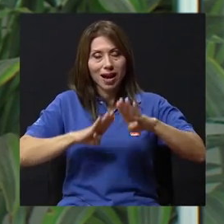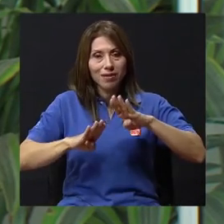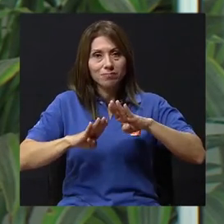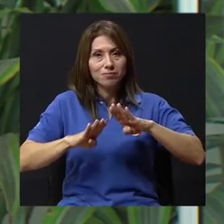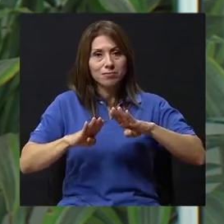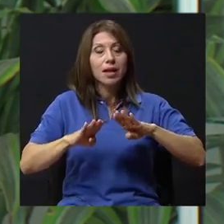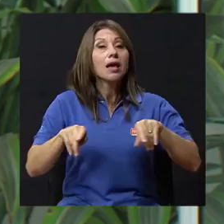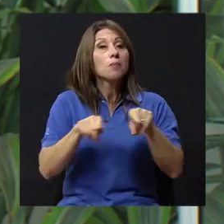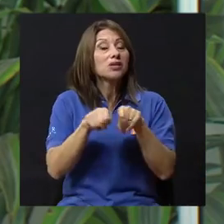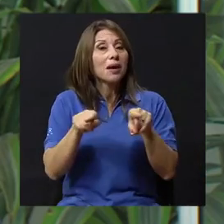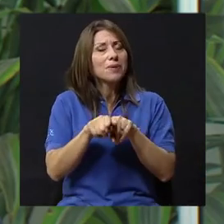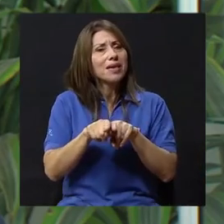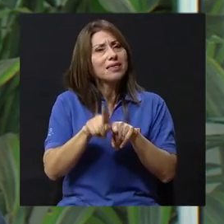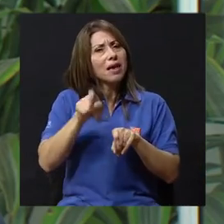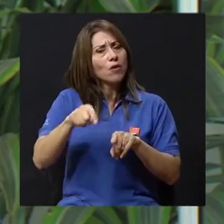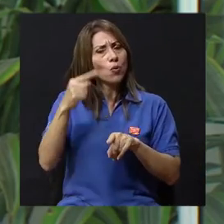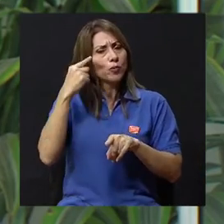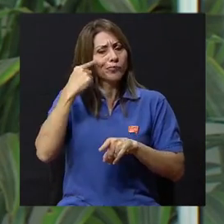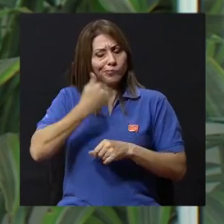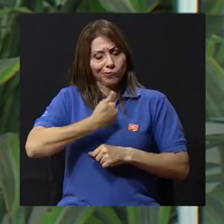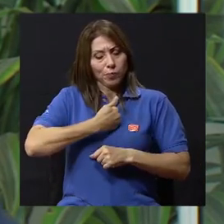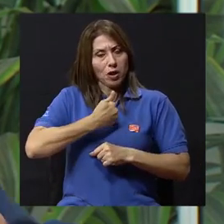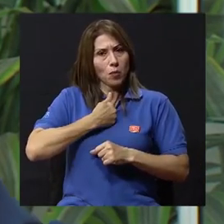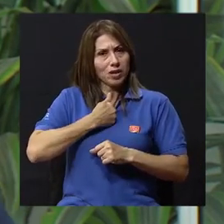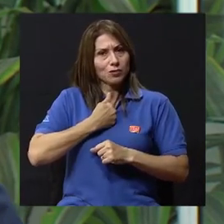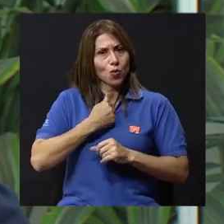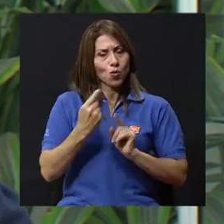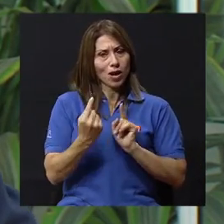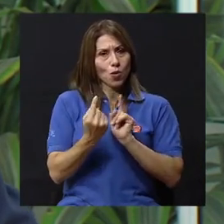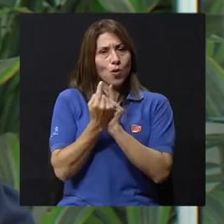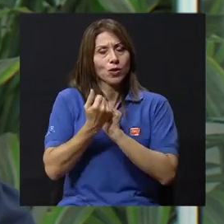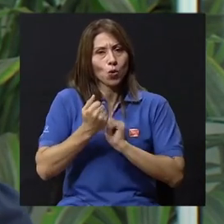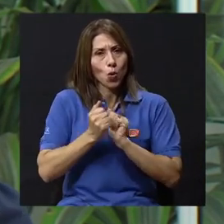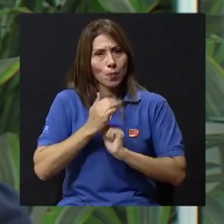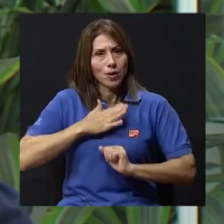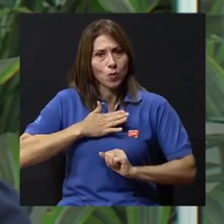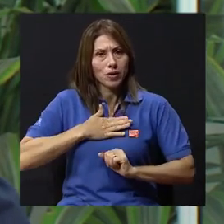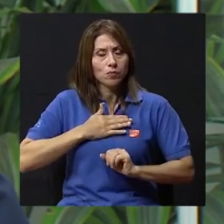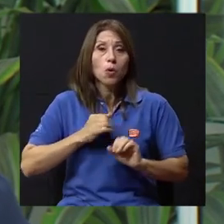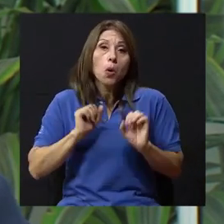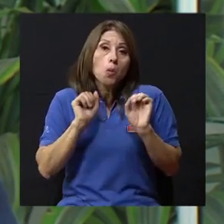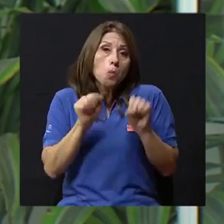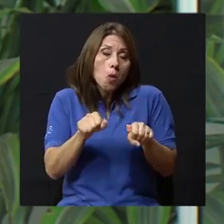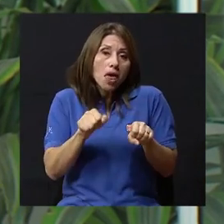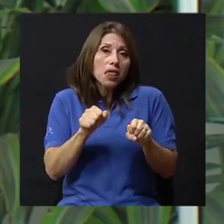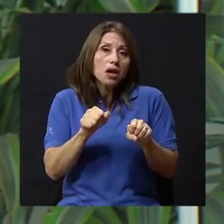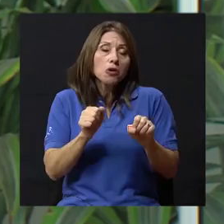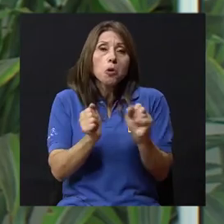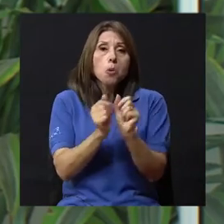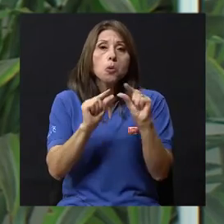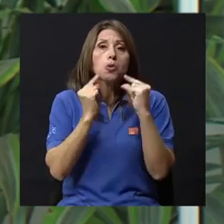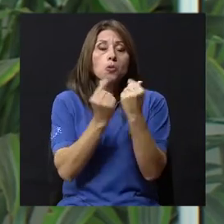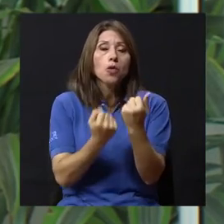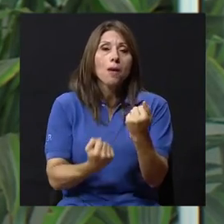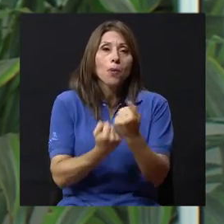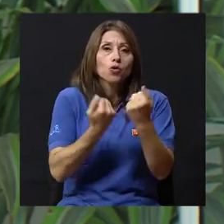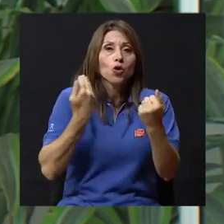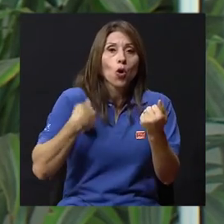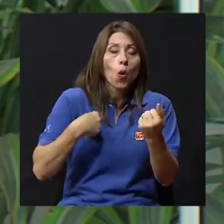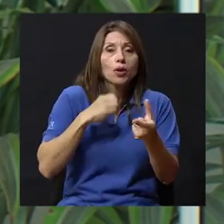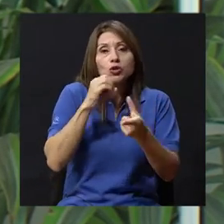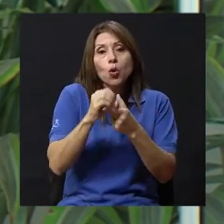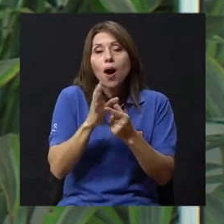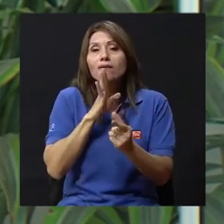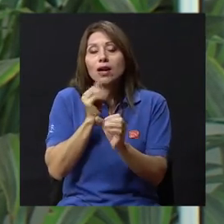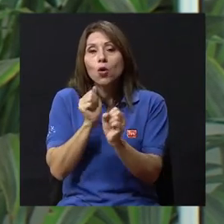Y luego, como un encuentro más conmigo mismo, lo pueden tener grupos de apoyo de hombres. Lo puede tener conversar con un psicólogo,